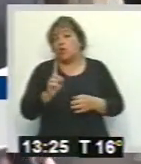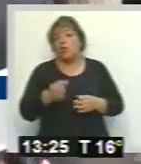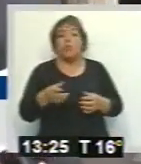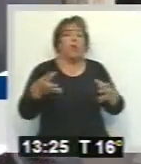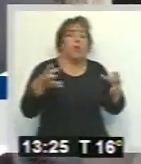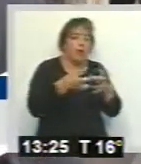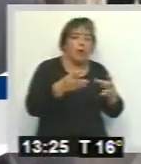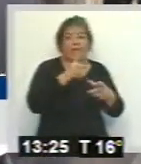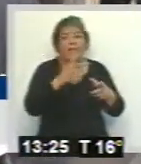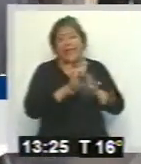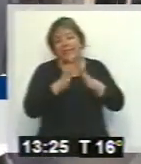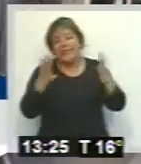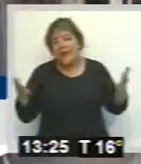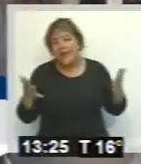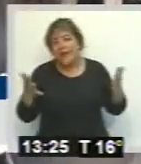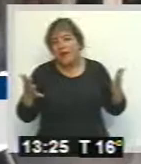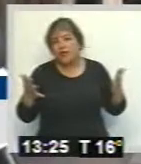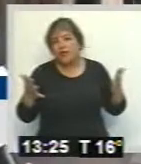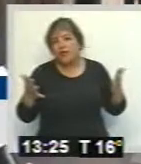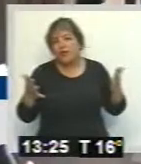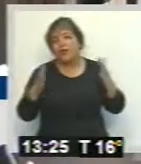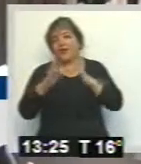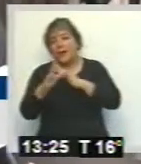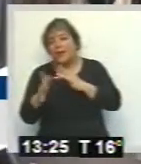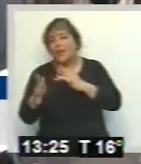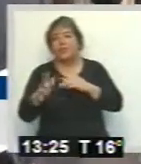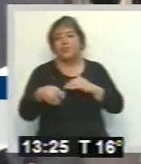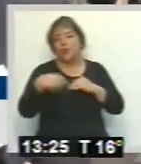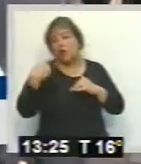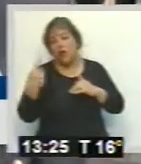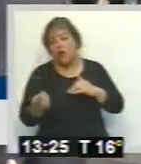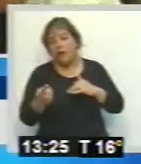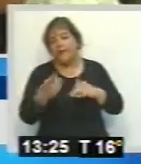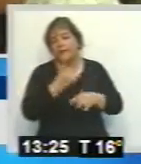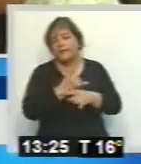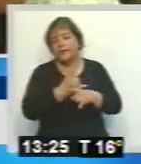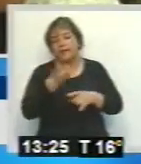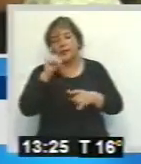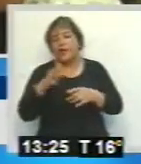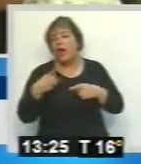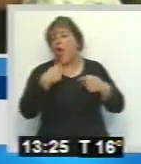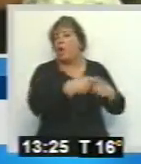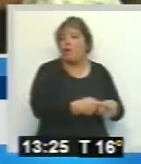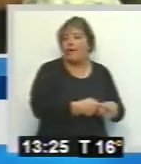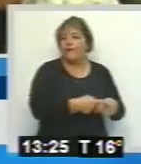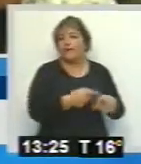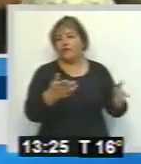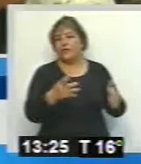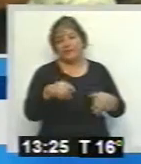tribuno, no es cierto, por más que el tribuno sea la bandera insignia de la oposición a este gobierno, o la bandera insignia,